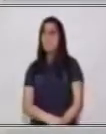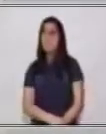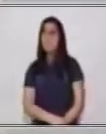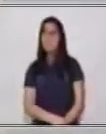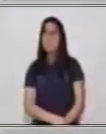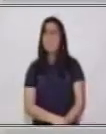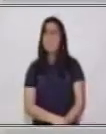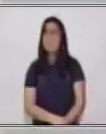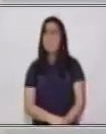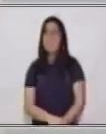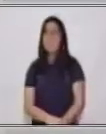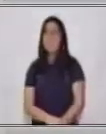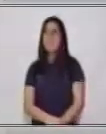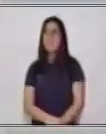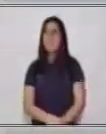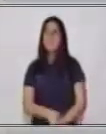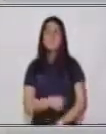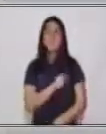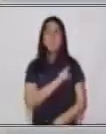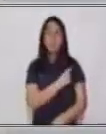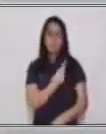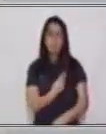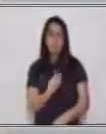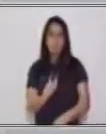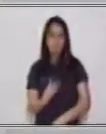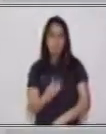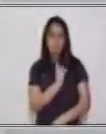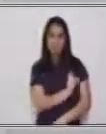básica surge la